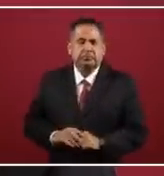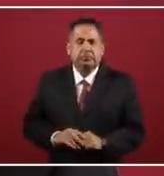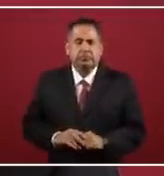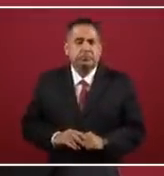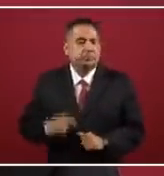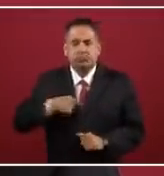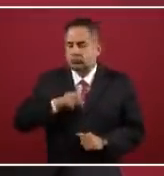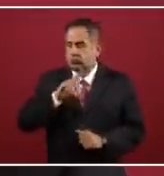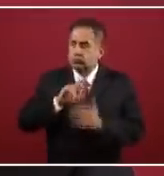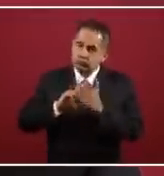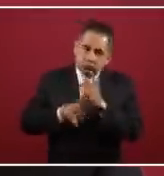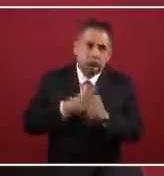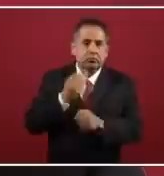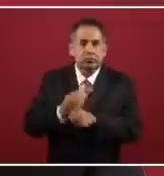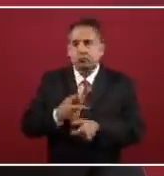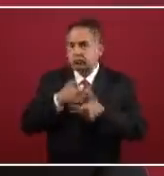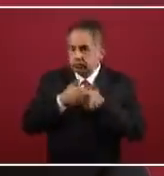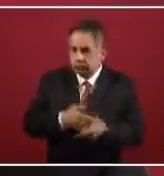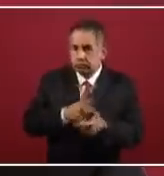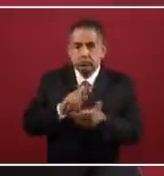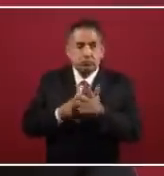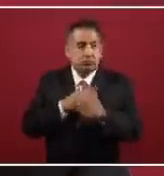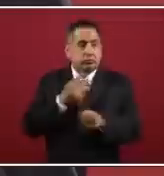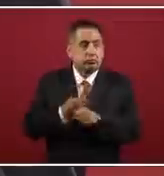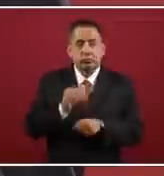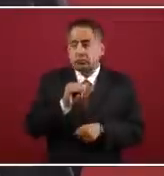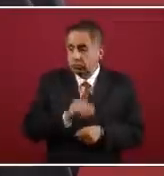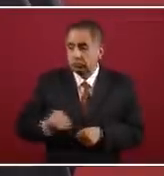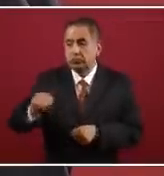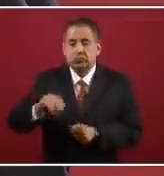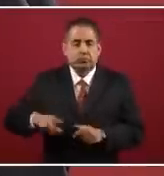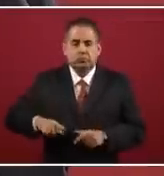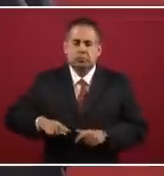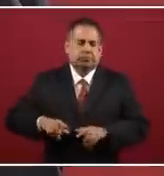no me voy a reelegir ni voy a ocupar ningún otro cargo,